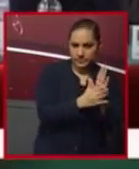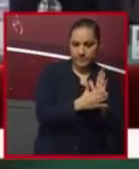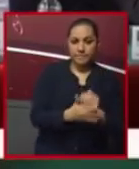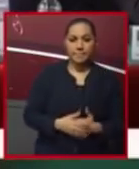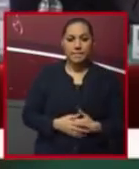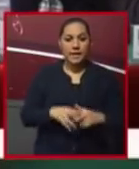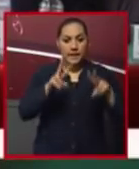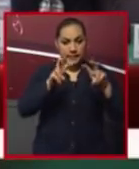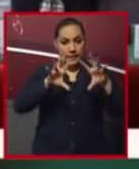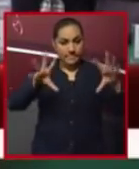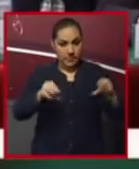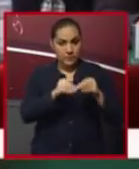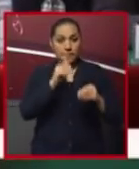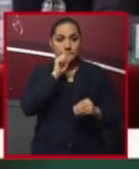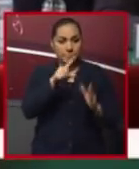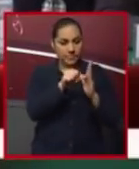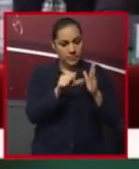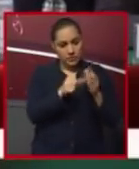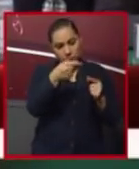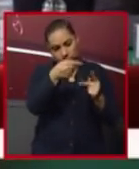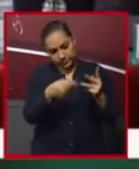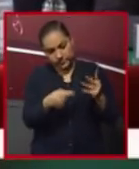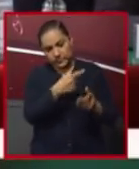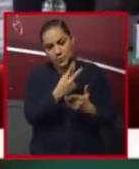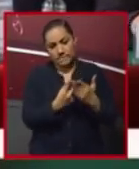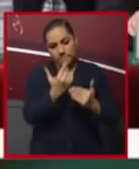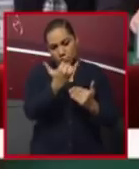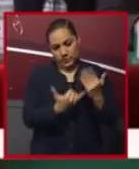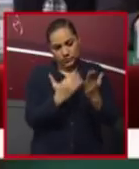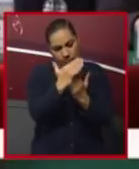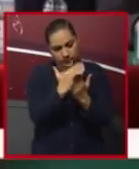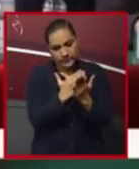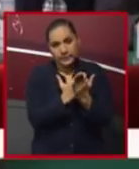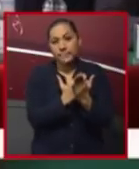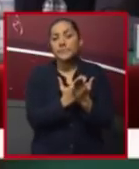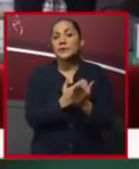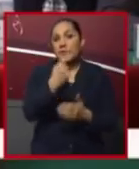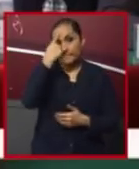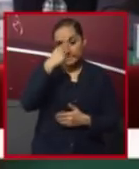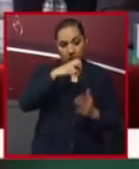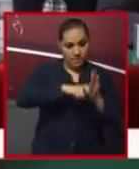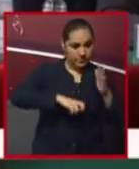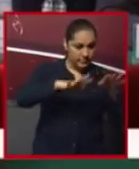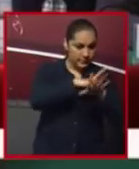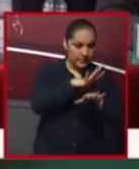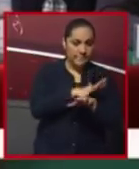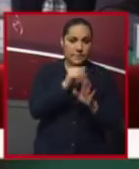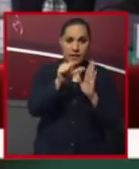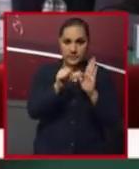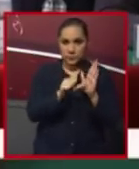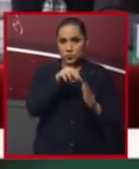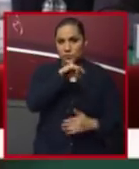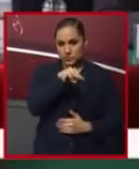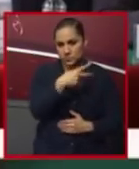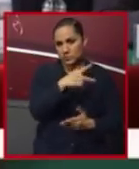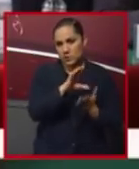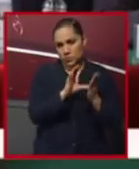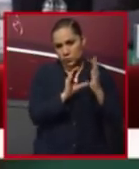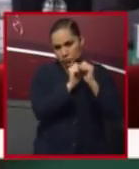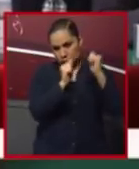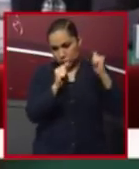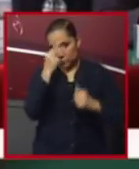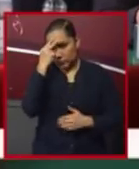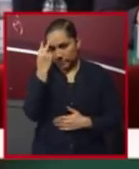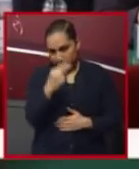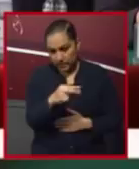Aprobado en lo general y en lo particular el proyecto de dictamen a la minuta por el que se reforma el artículo 19 de la Constitución Política de los Estados Unidos